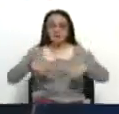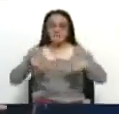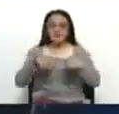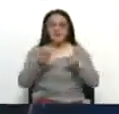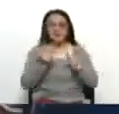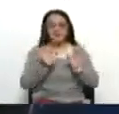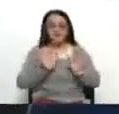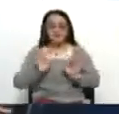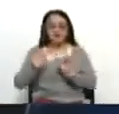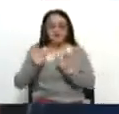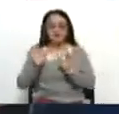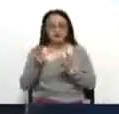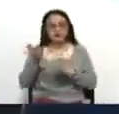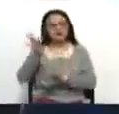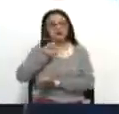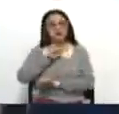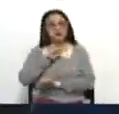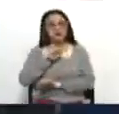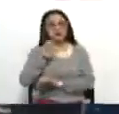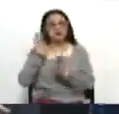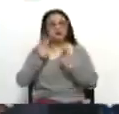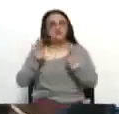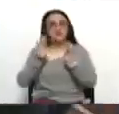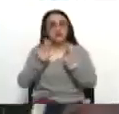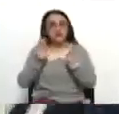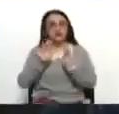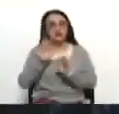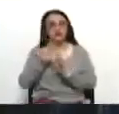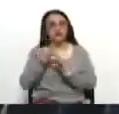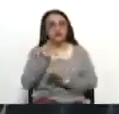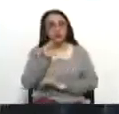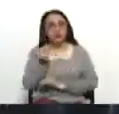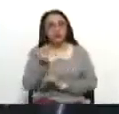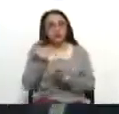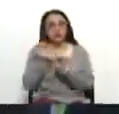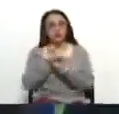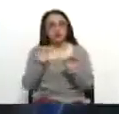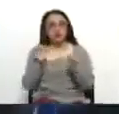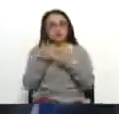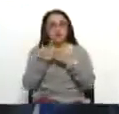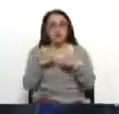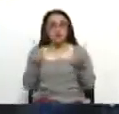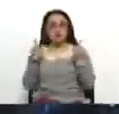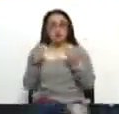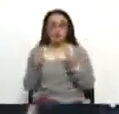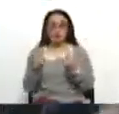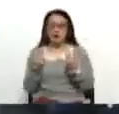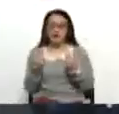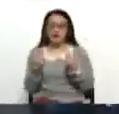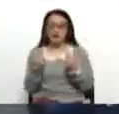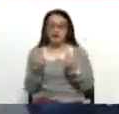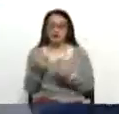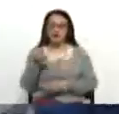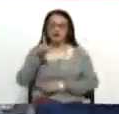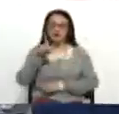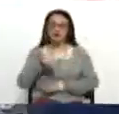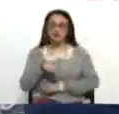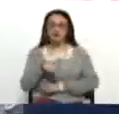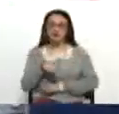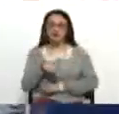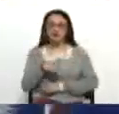grandes espacios para el entendimiento, para la formación de los jóvenes en una educación libre, de calidad. Además, fue